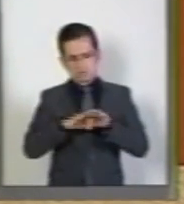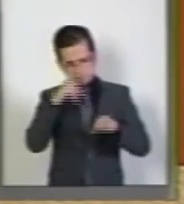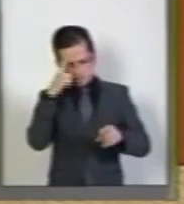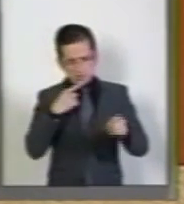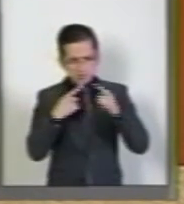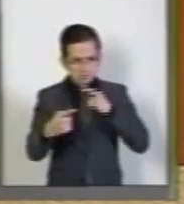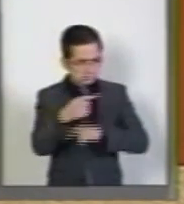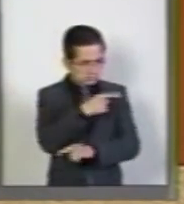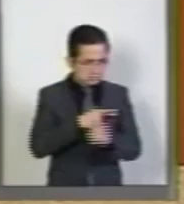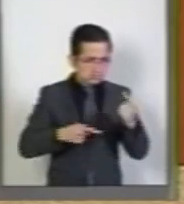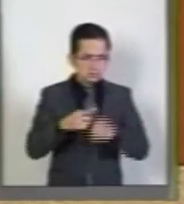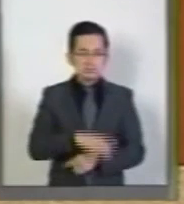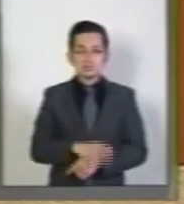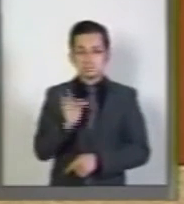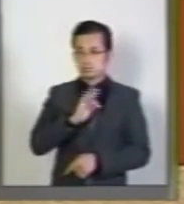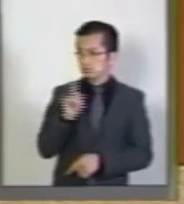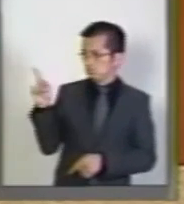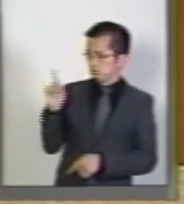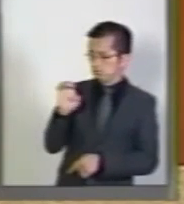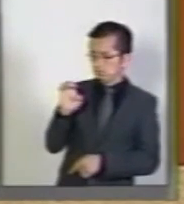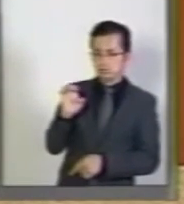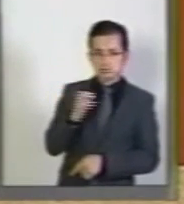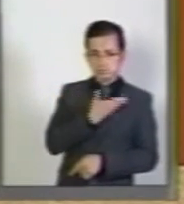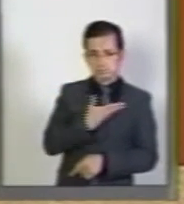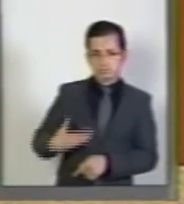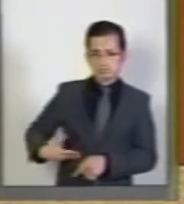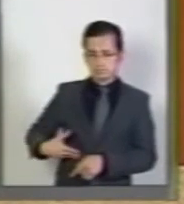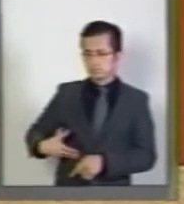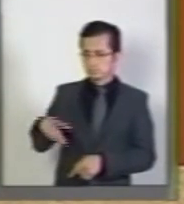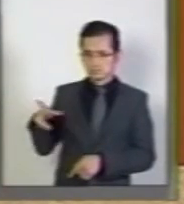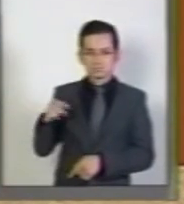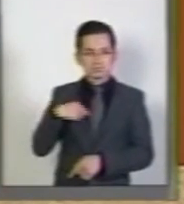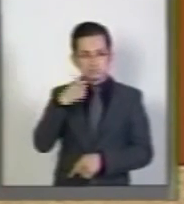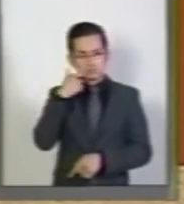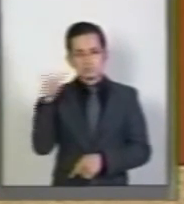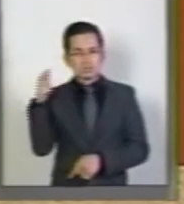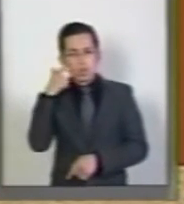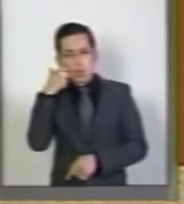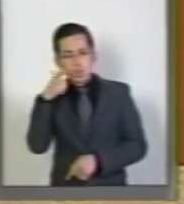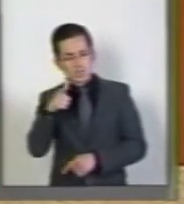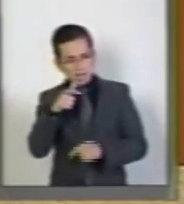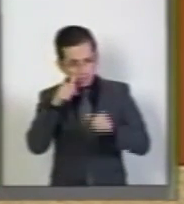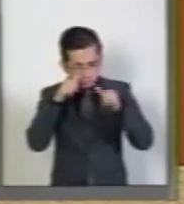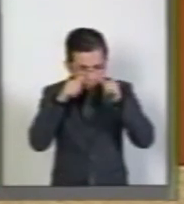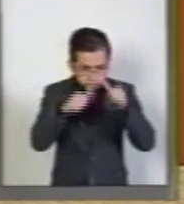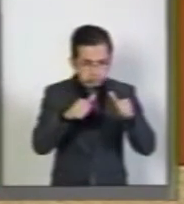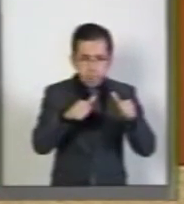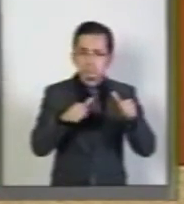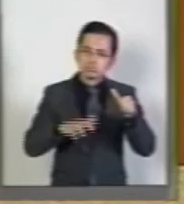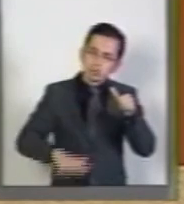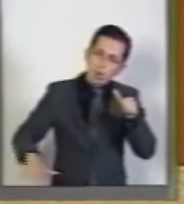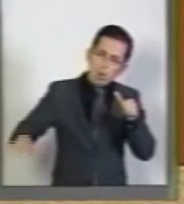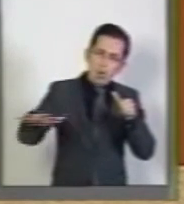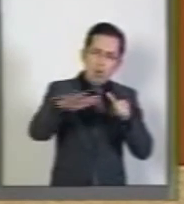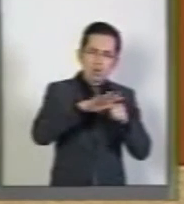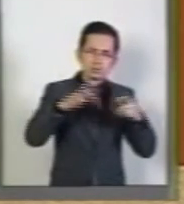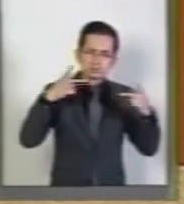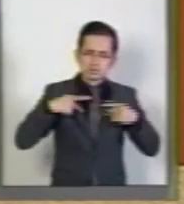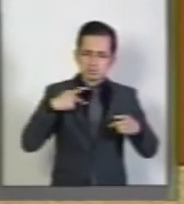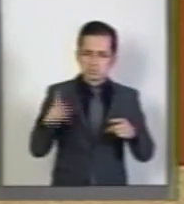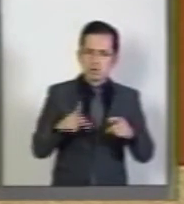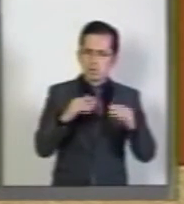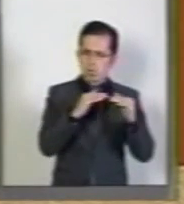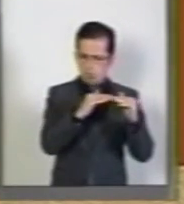está renunciando a su responsabilidad de escuchar a los ciudadanos por igual y está llevando a México a una